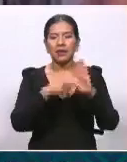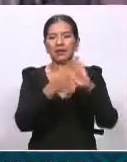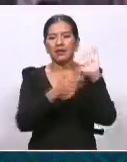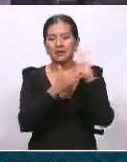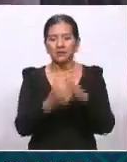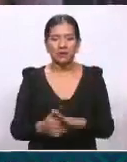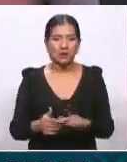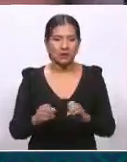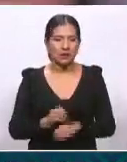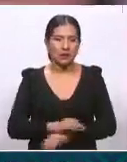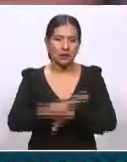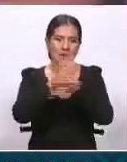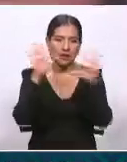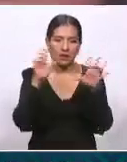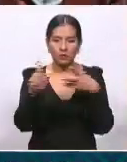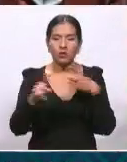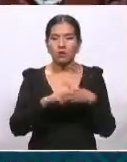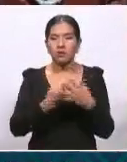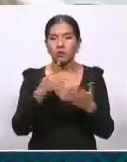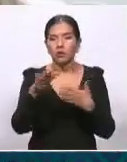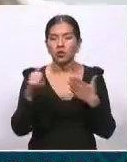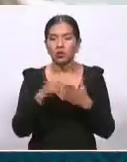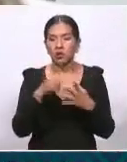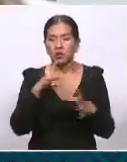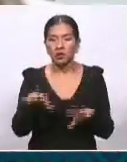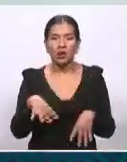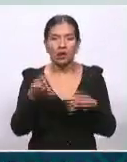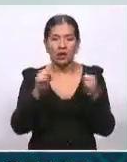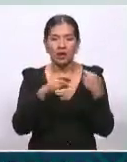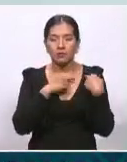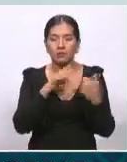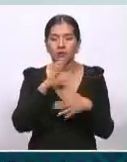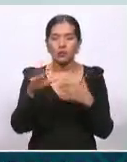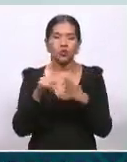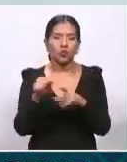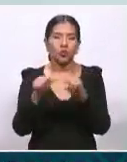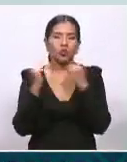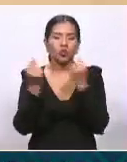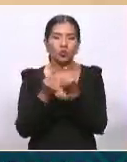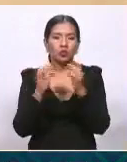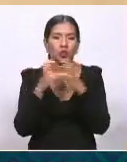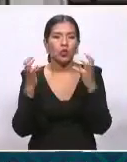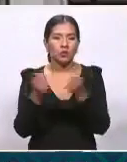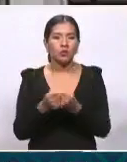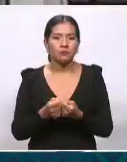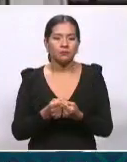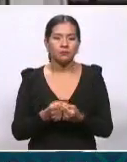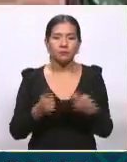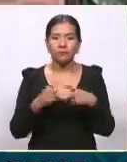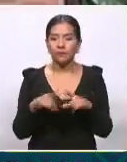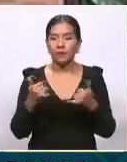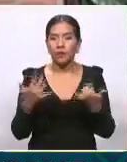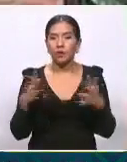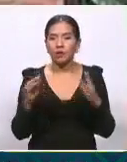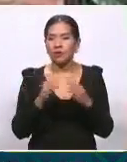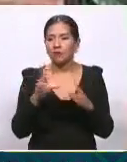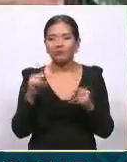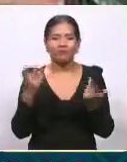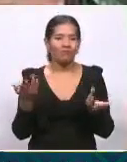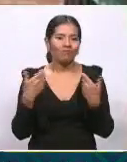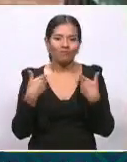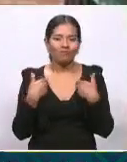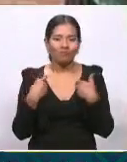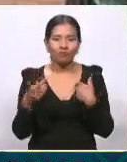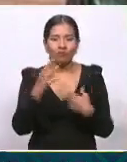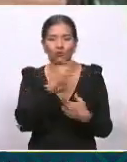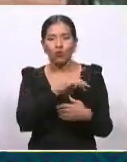empezando de la selección y la admisión a ese mismo congreso yo creo que ya no tienen ningún tipo de moral para poder